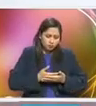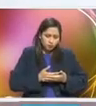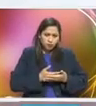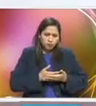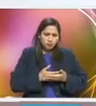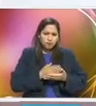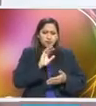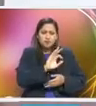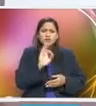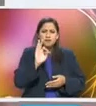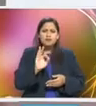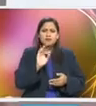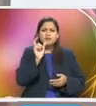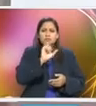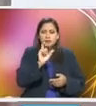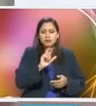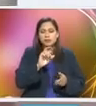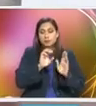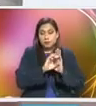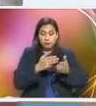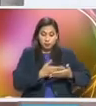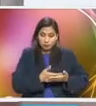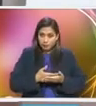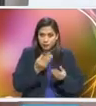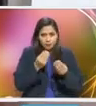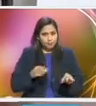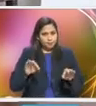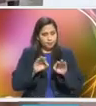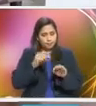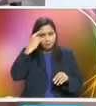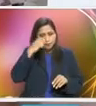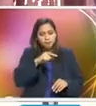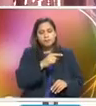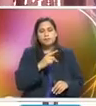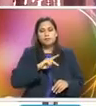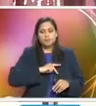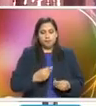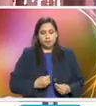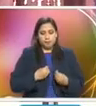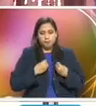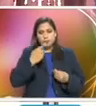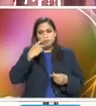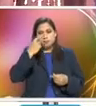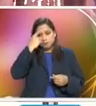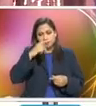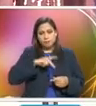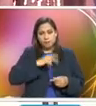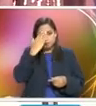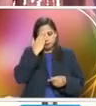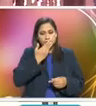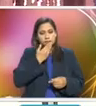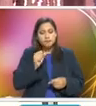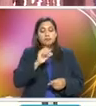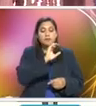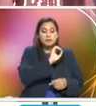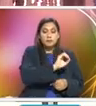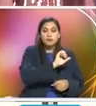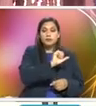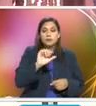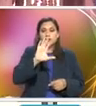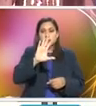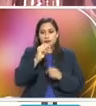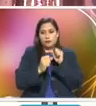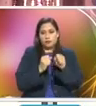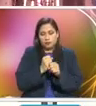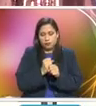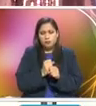qué etapa es la que abarca? La primera infancia es fundamental para el desarrollo de nuestra vida, de nuestras capacidades, y va de los 0 a los 5 años. Me atrevo a